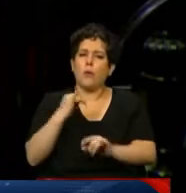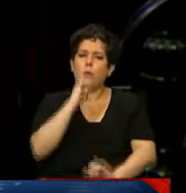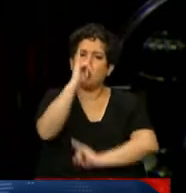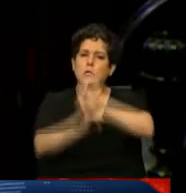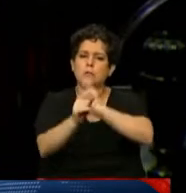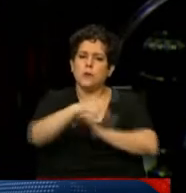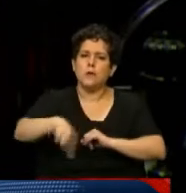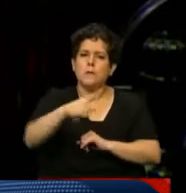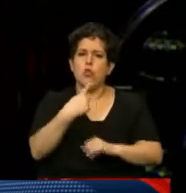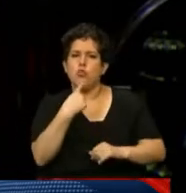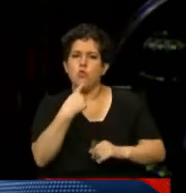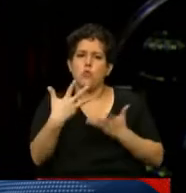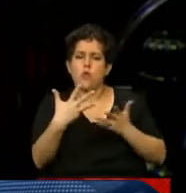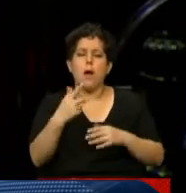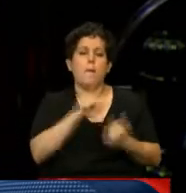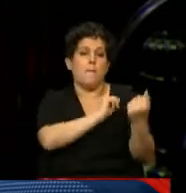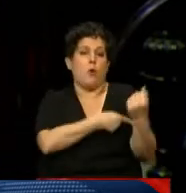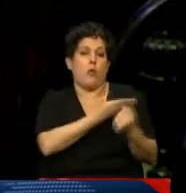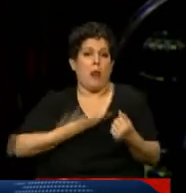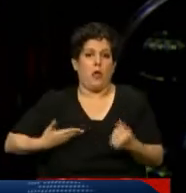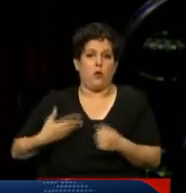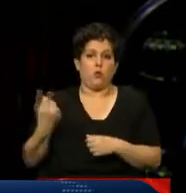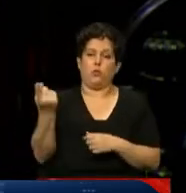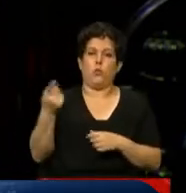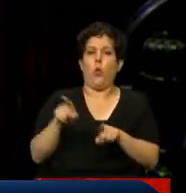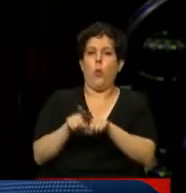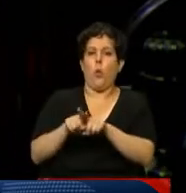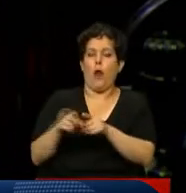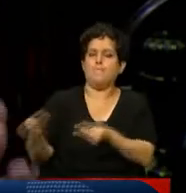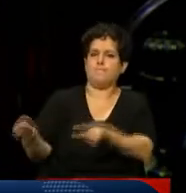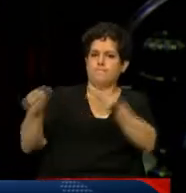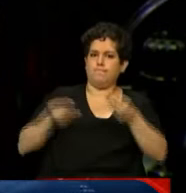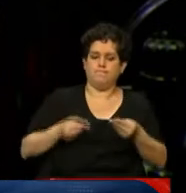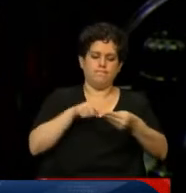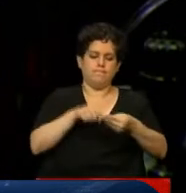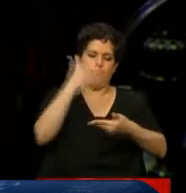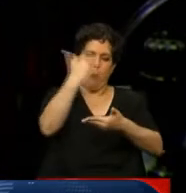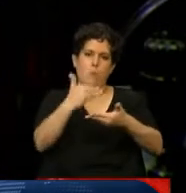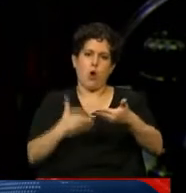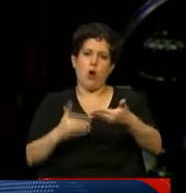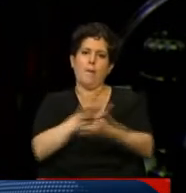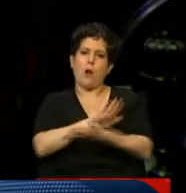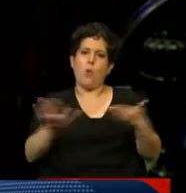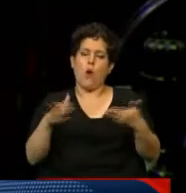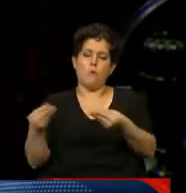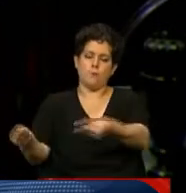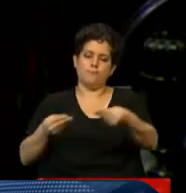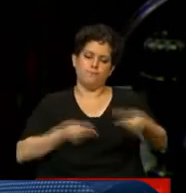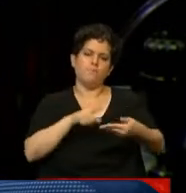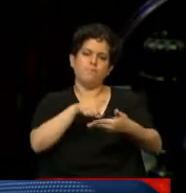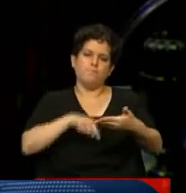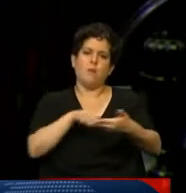El Poder Ejecutivo nos ha puesto en consideración este programa nuevo con el Fondo